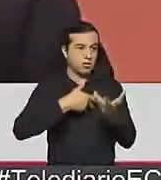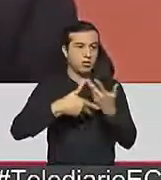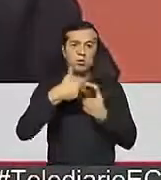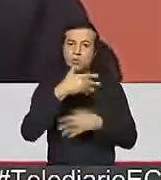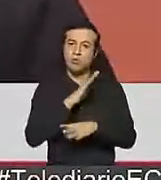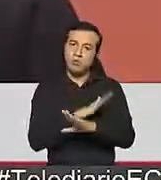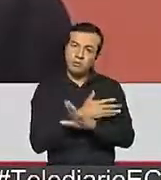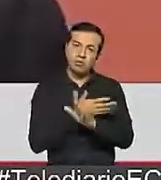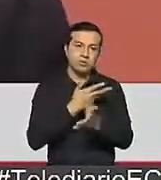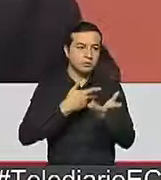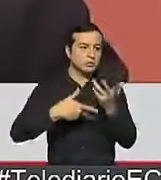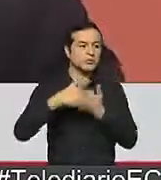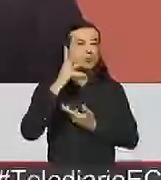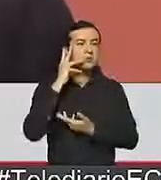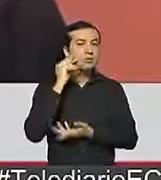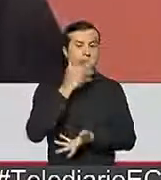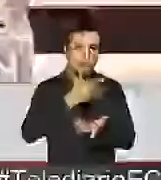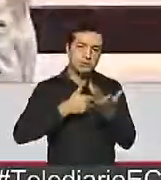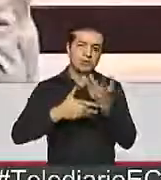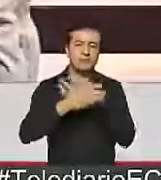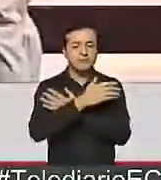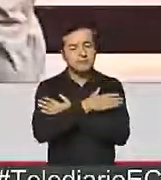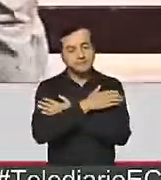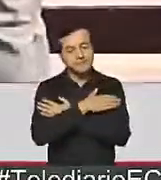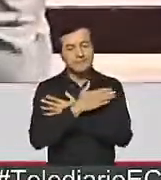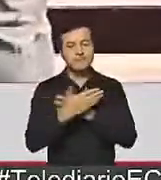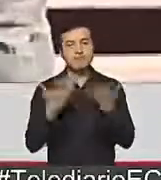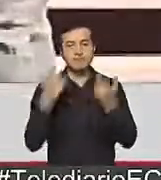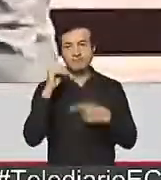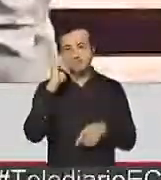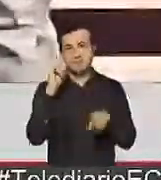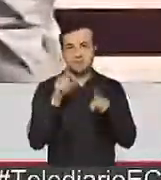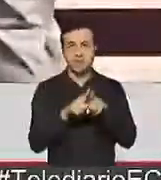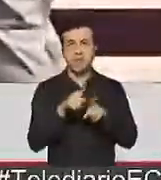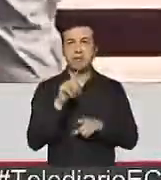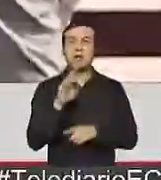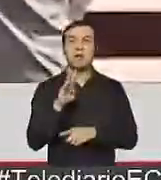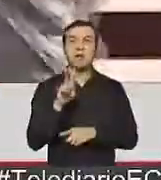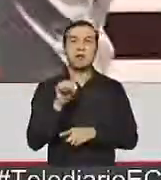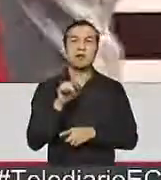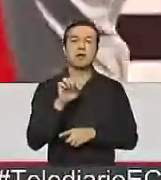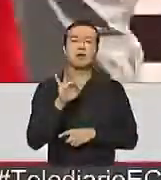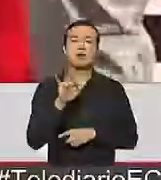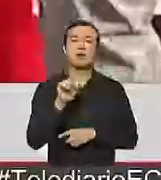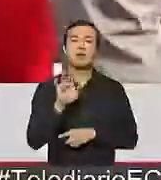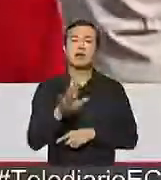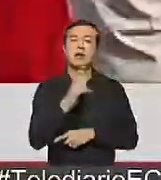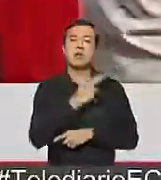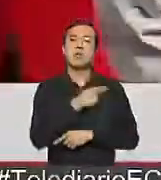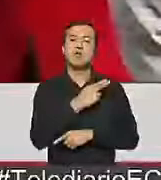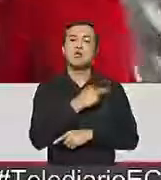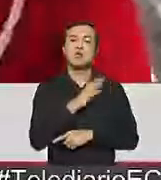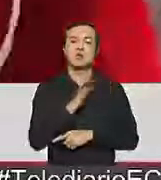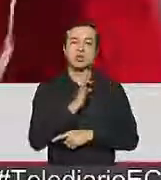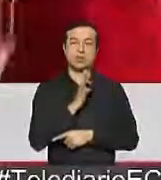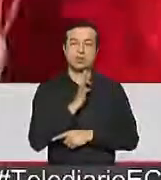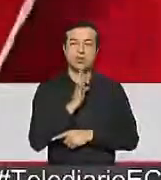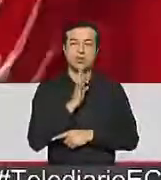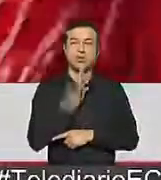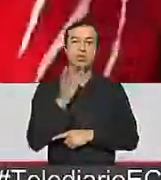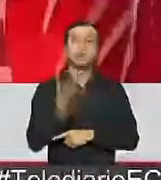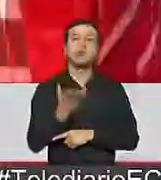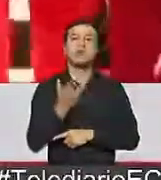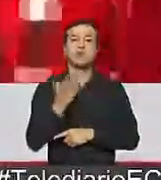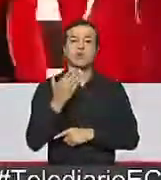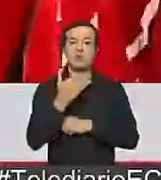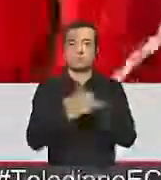música, a intercambiar experiencias, a intercambiar abrazos. En ello coincide Valentina Salinas, corista de la Universidad Técnica Federico Santa